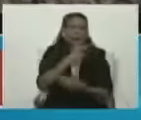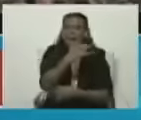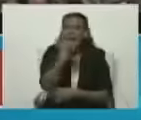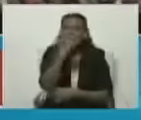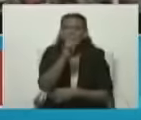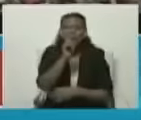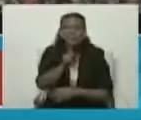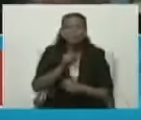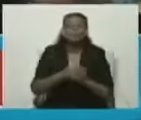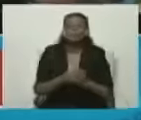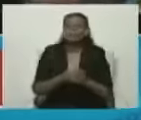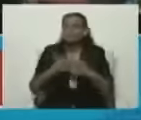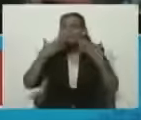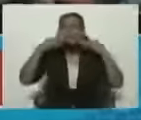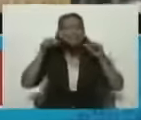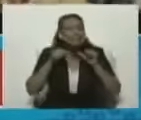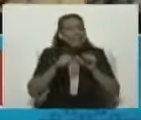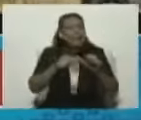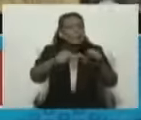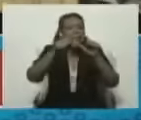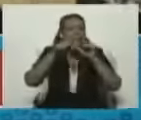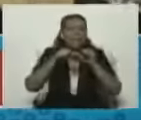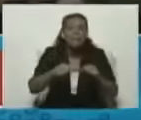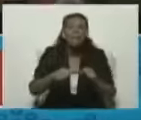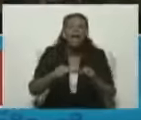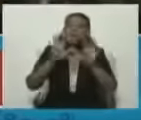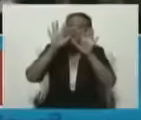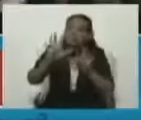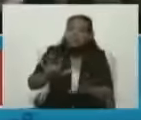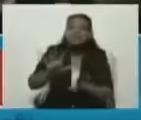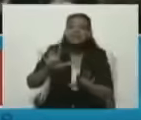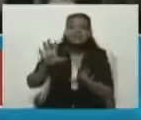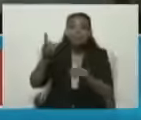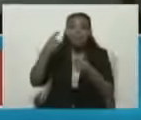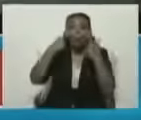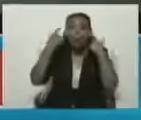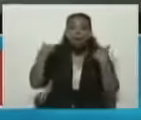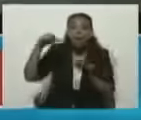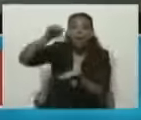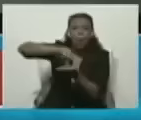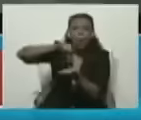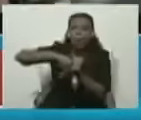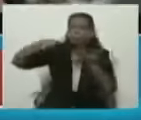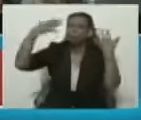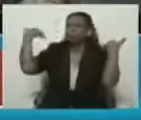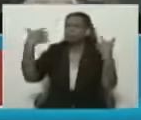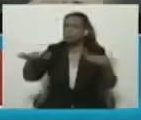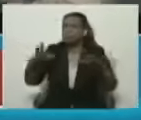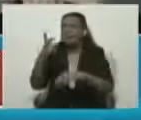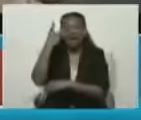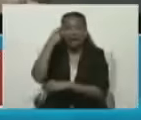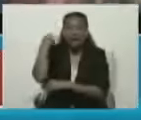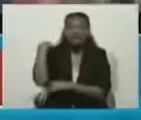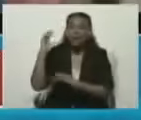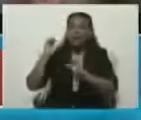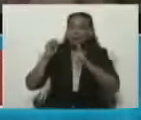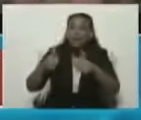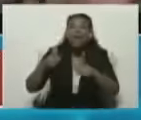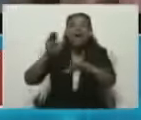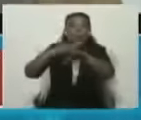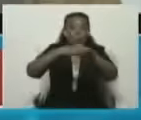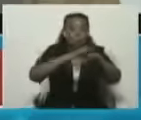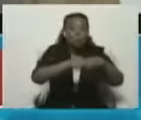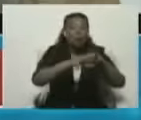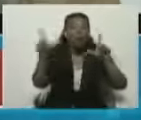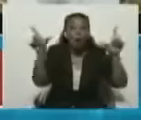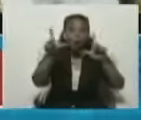Coro es un evento impresionante que arrancó ayer. Y queremos anunciarle hoy a los